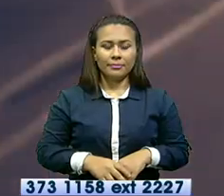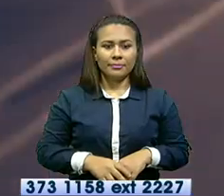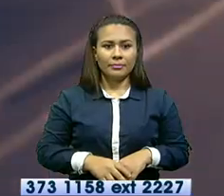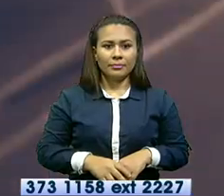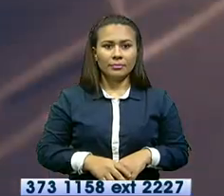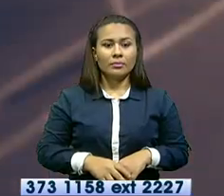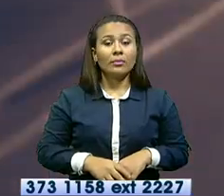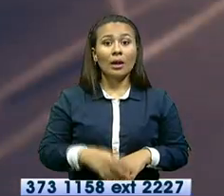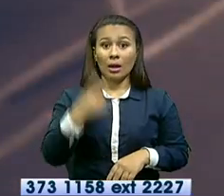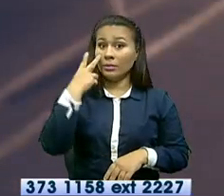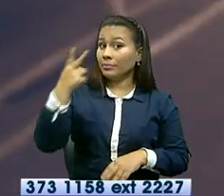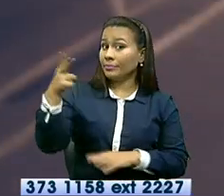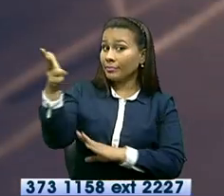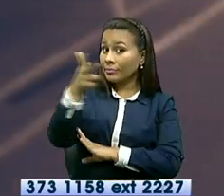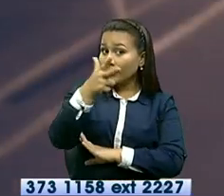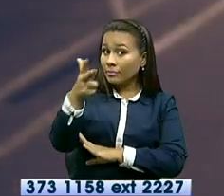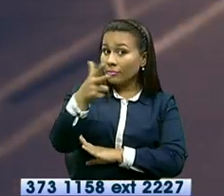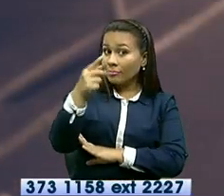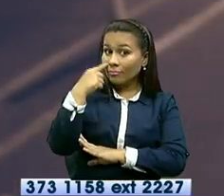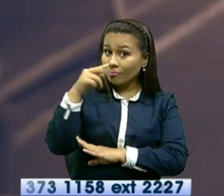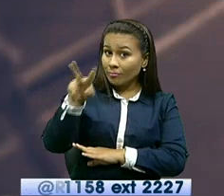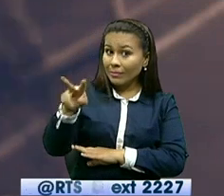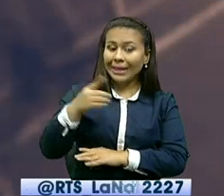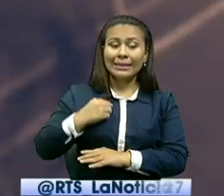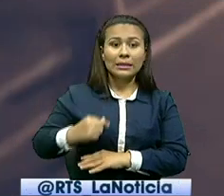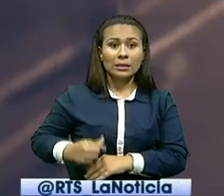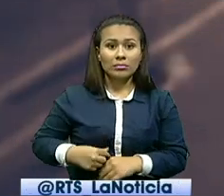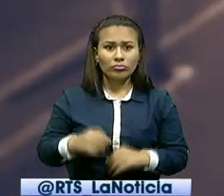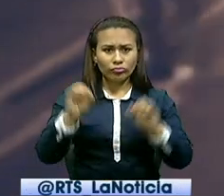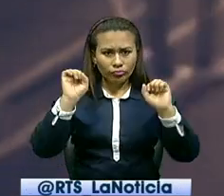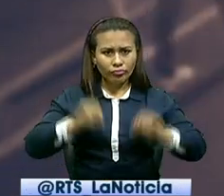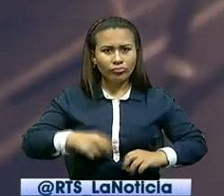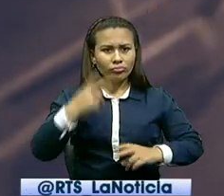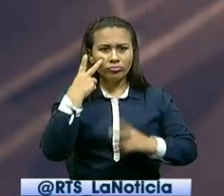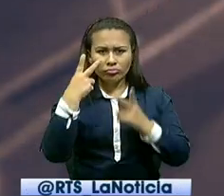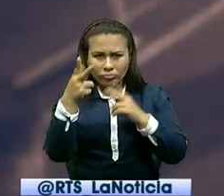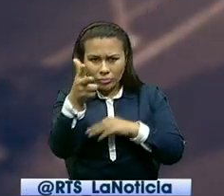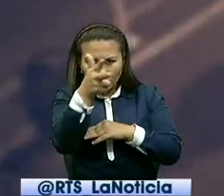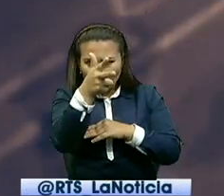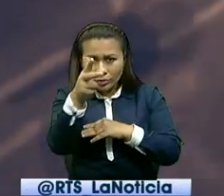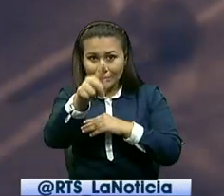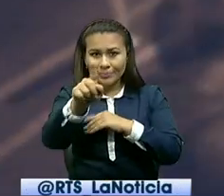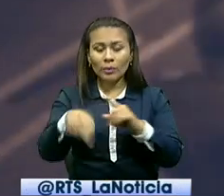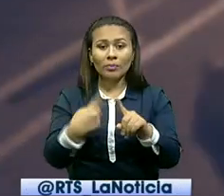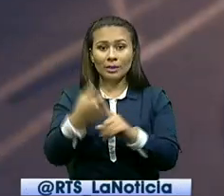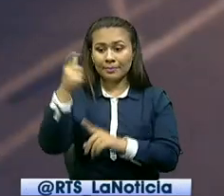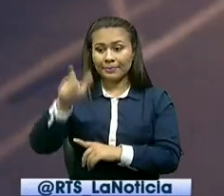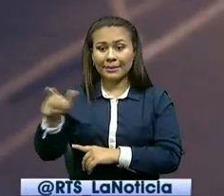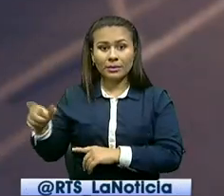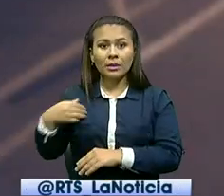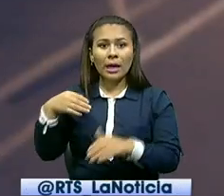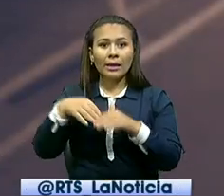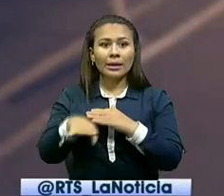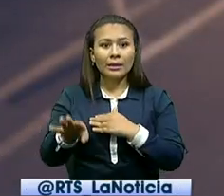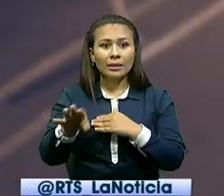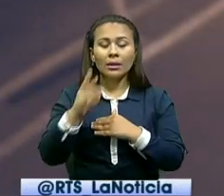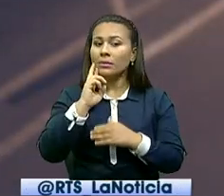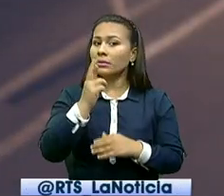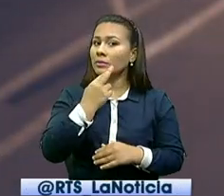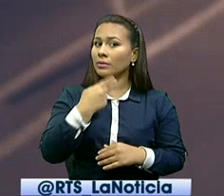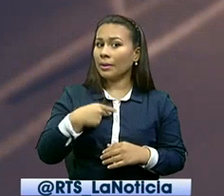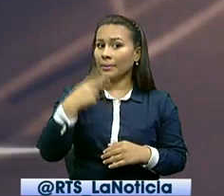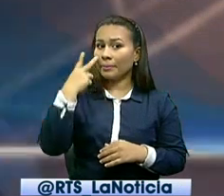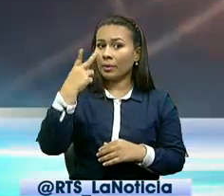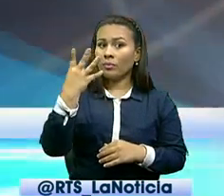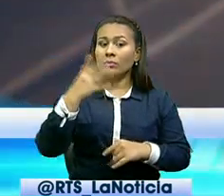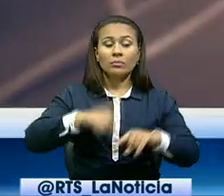A las cámaras no se les escapó ningún detalle. Fueron filmados desde cuando llegan al restaurante. En primera instancia se observa a los 4 amigos